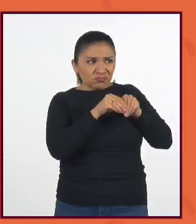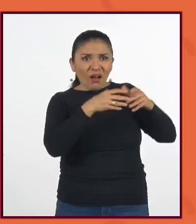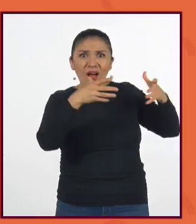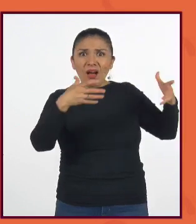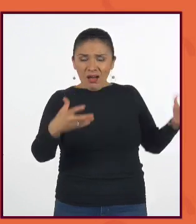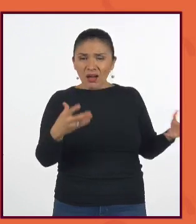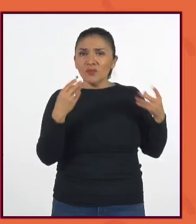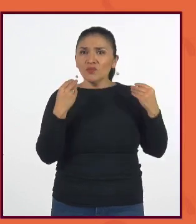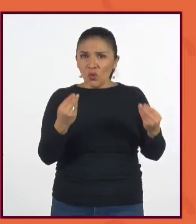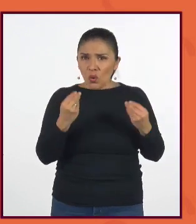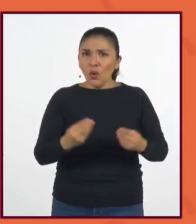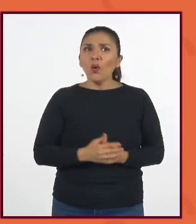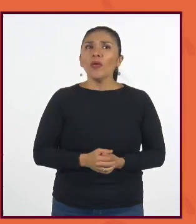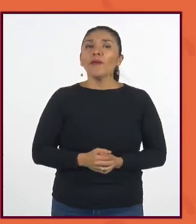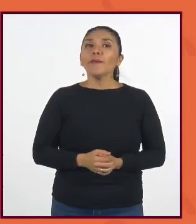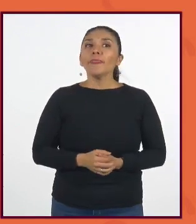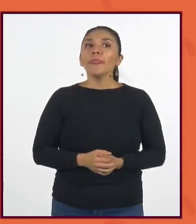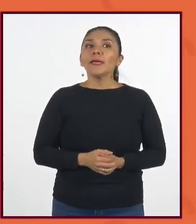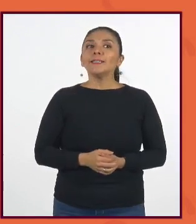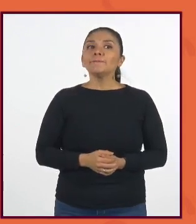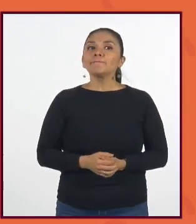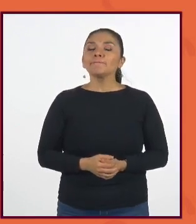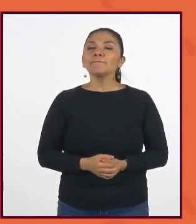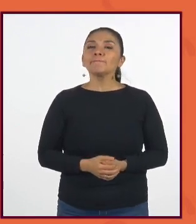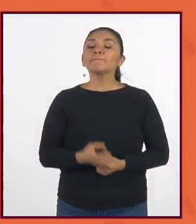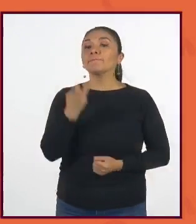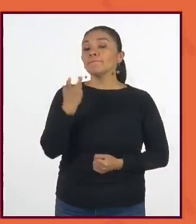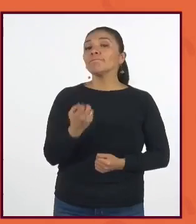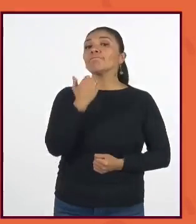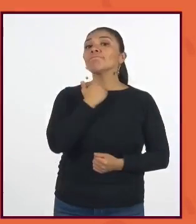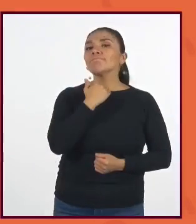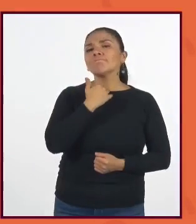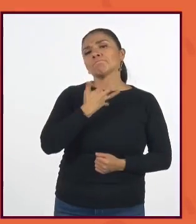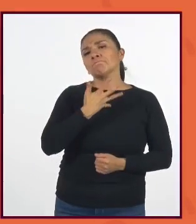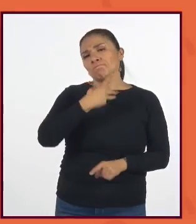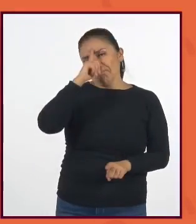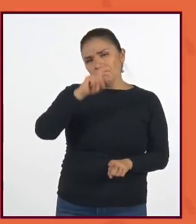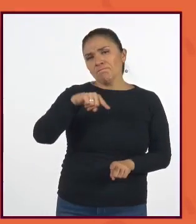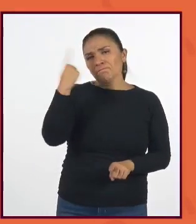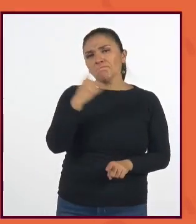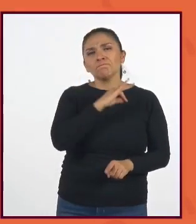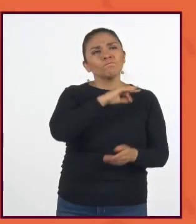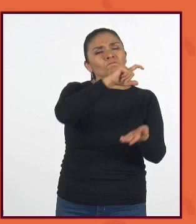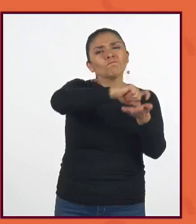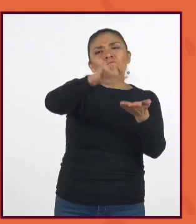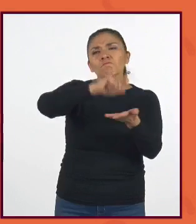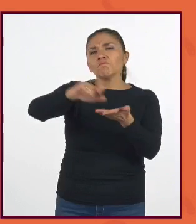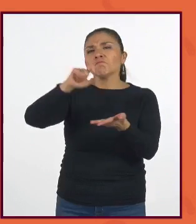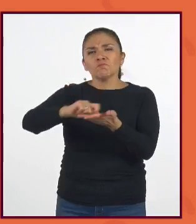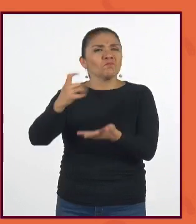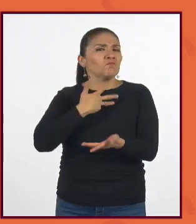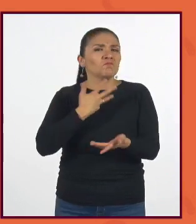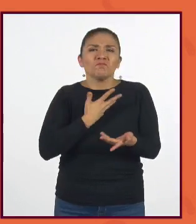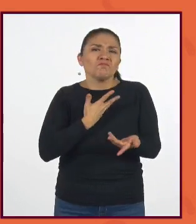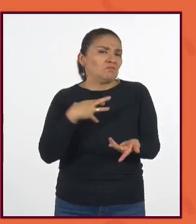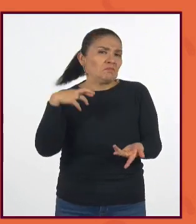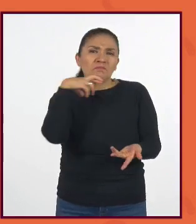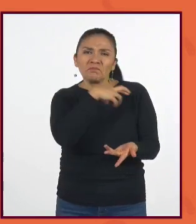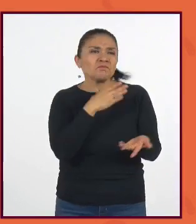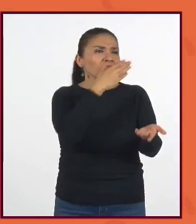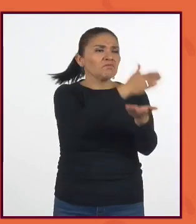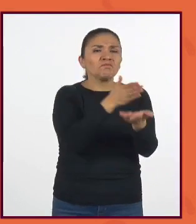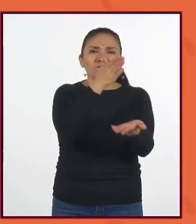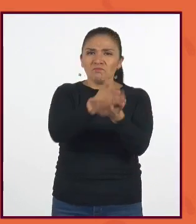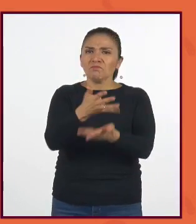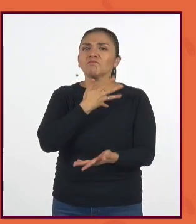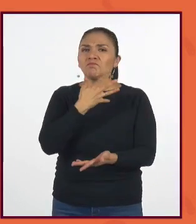es una sustancia que está al acceso. Muy rápido, es más común de lo que parece. Mucho más común de